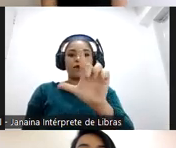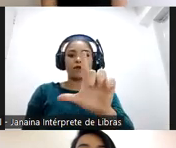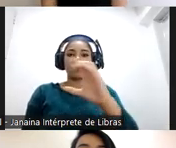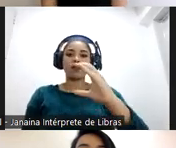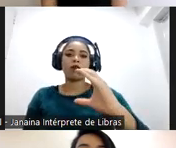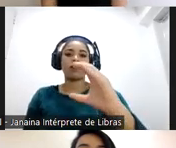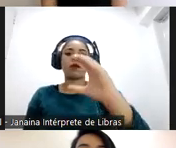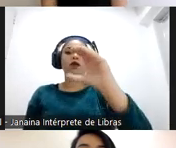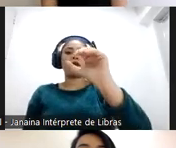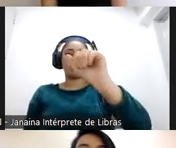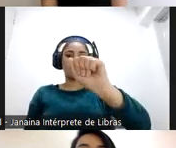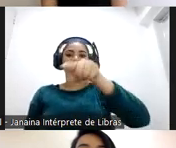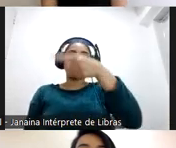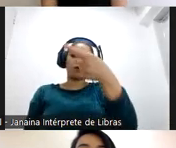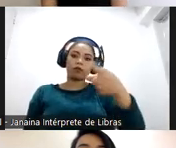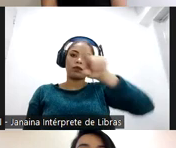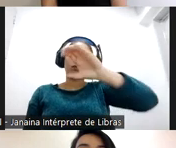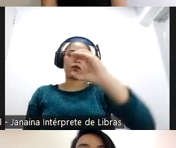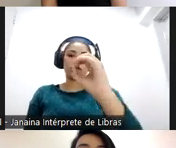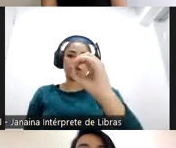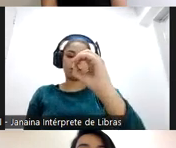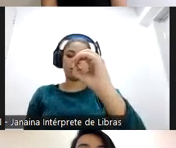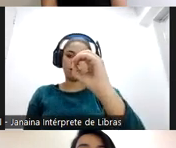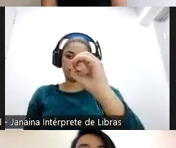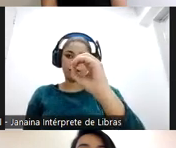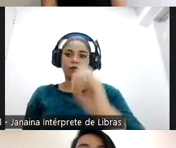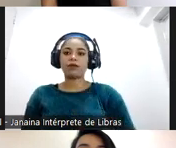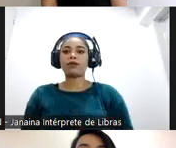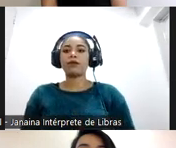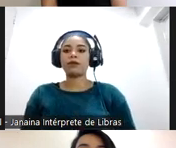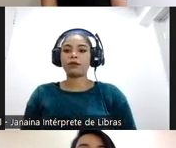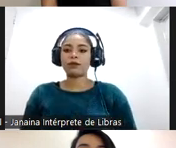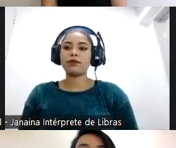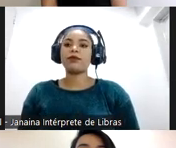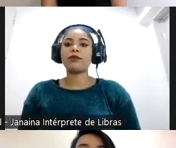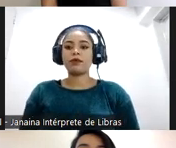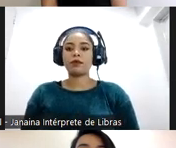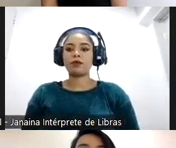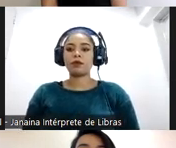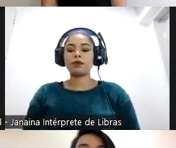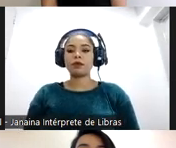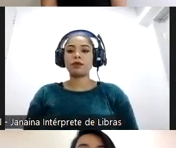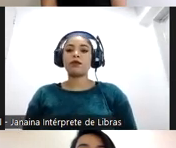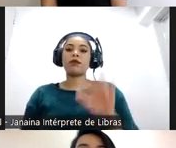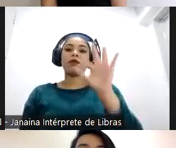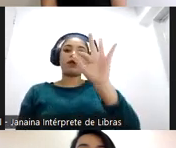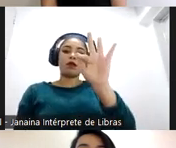L, C, O, N. Halcón.